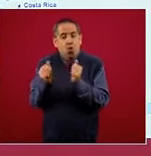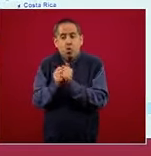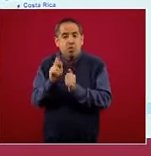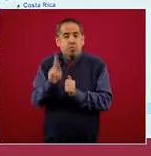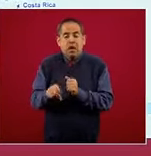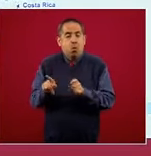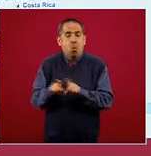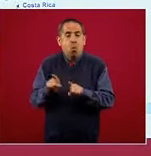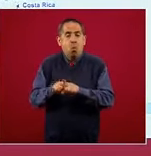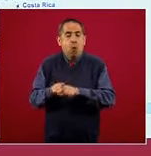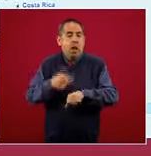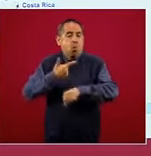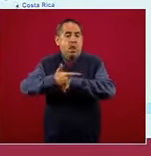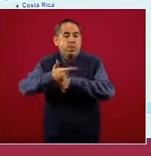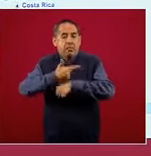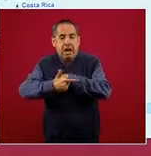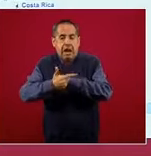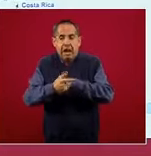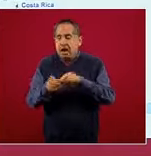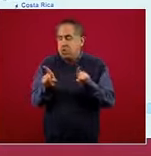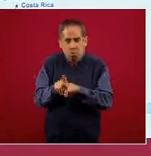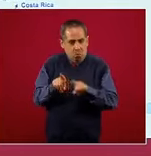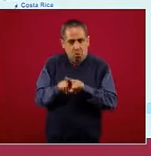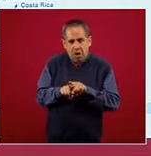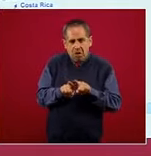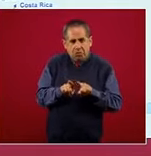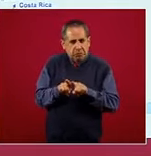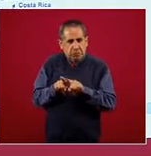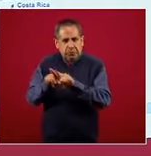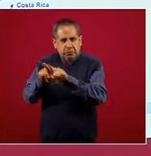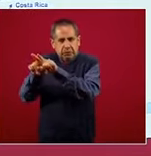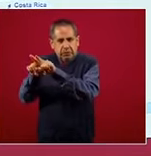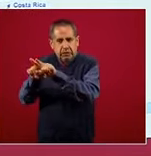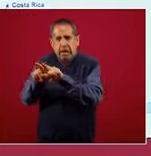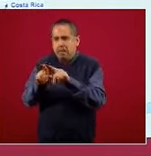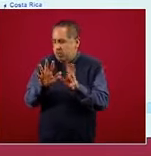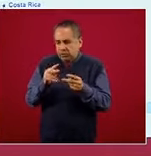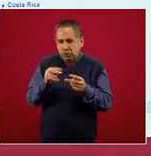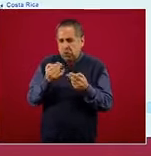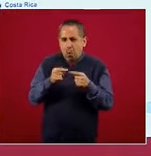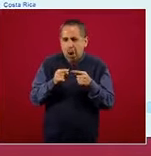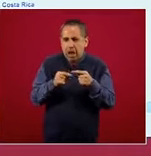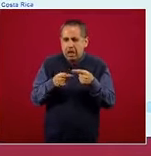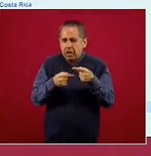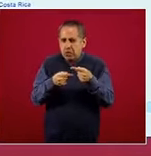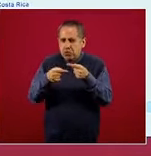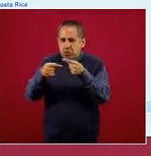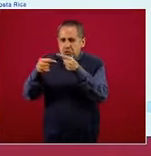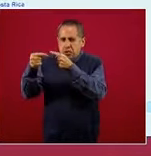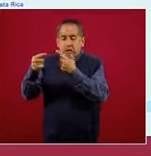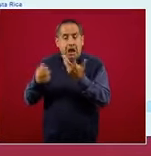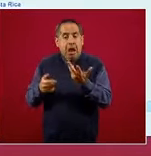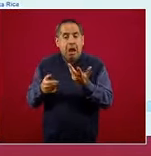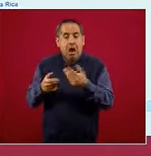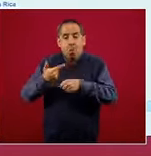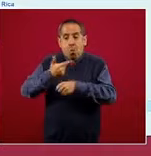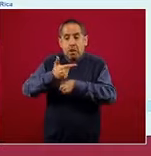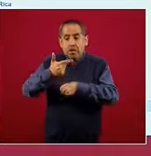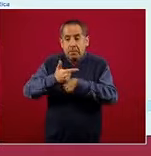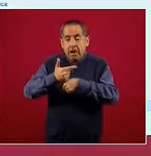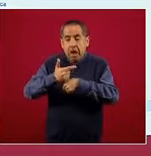de Guatemala, ¿sí? Entonces vemos a México y Guatemala caminando un poco juntos. Aquí